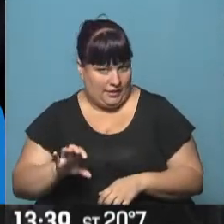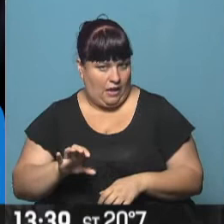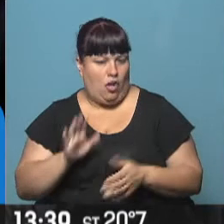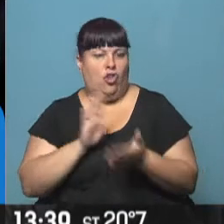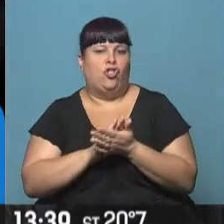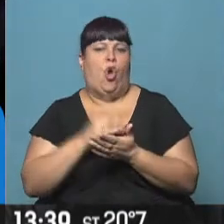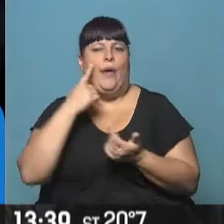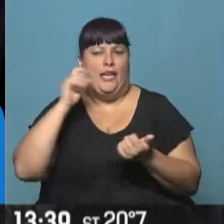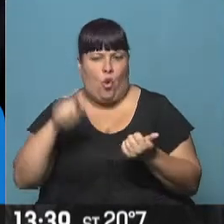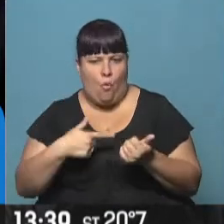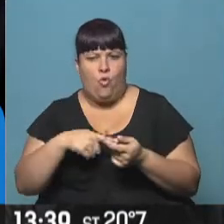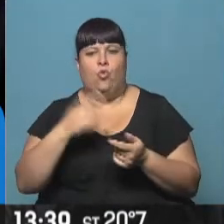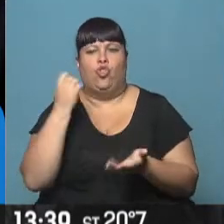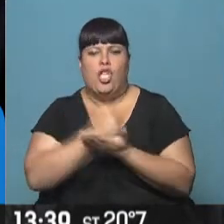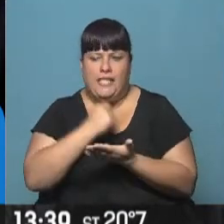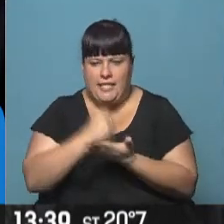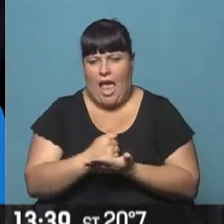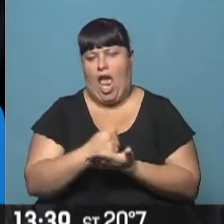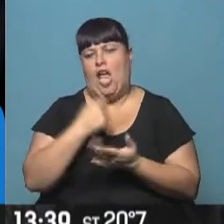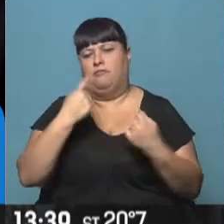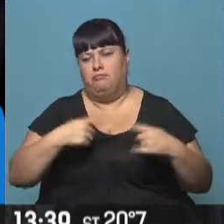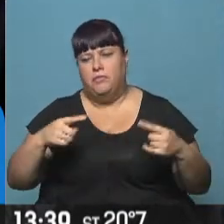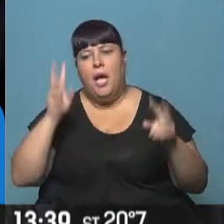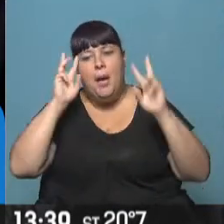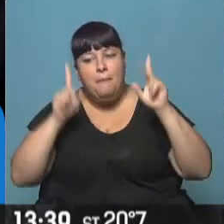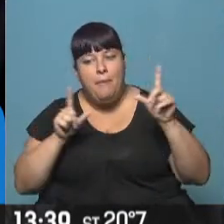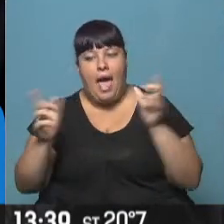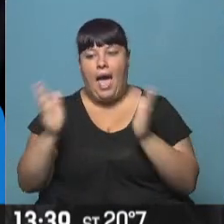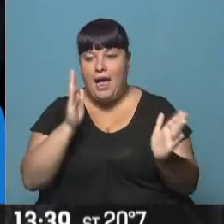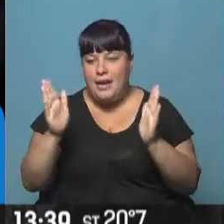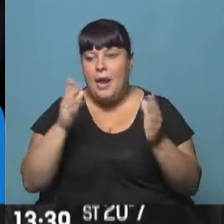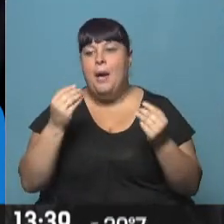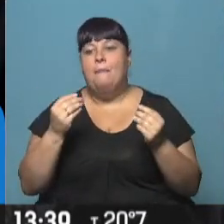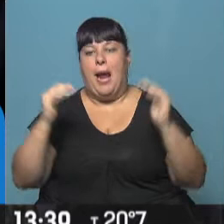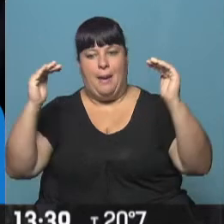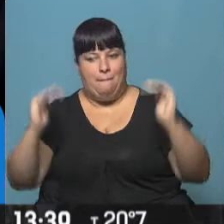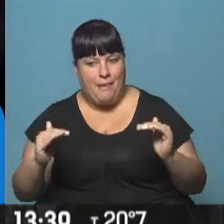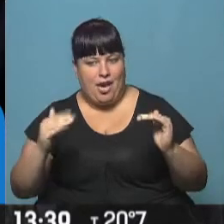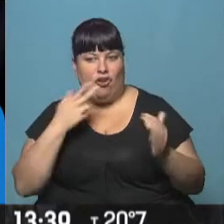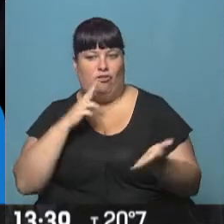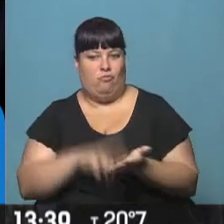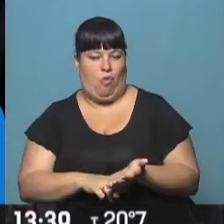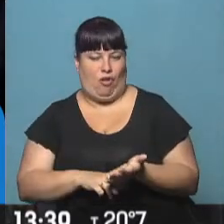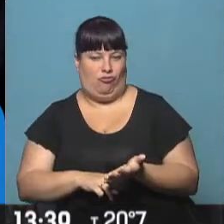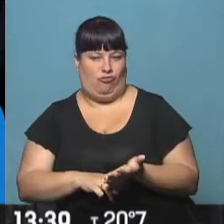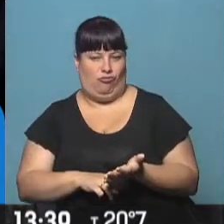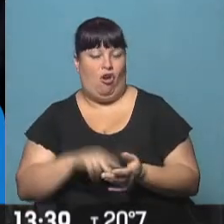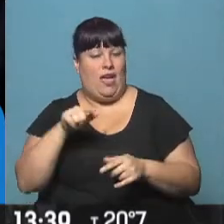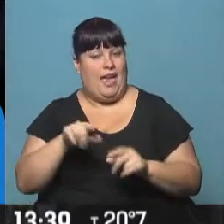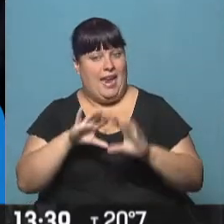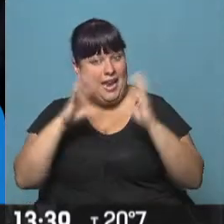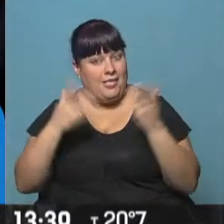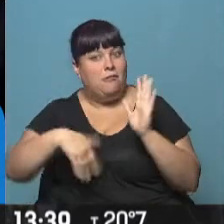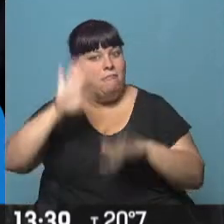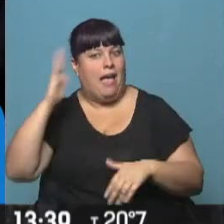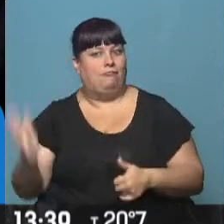términos de ingresos brutos, de sellos, es decir, establecer parámetros para bajar la presión fiscal y esto que redunde en